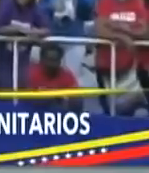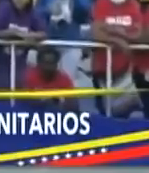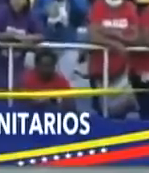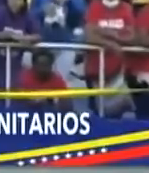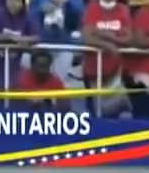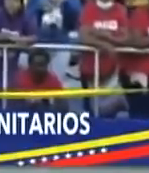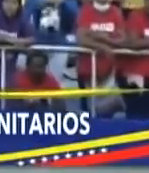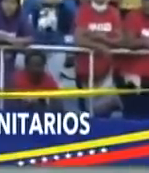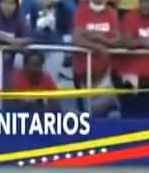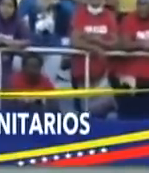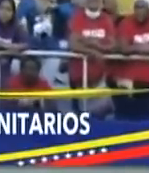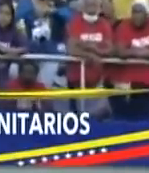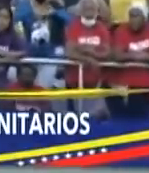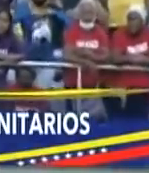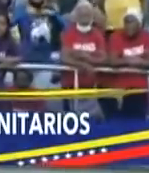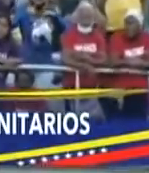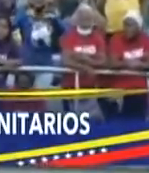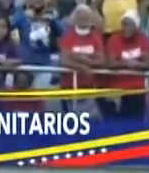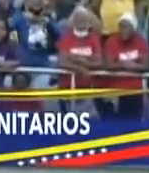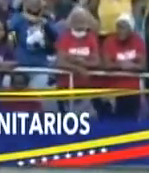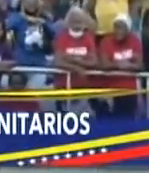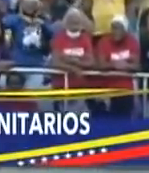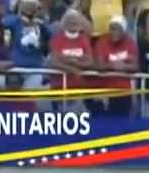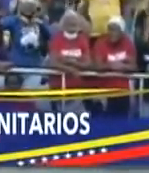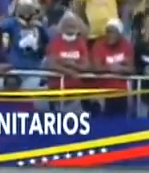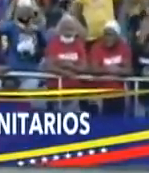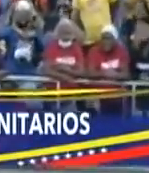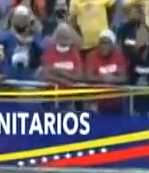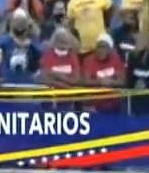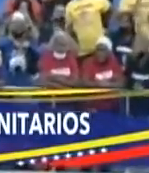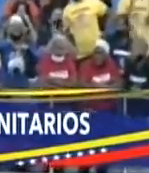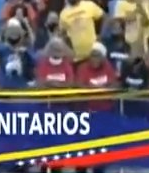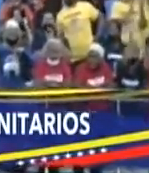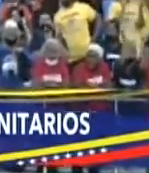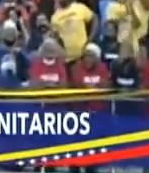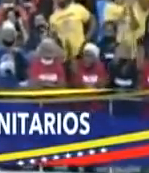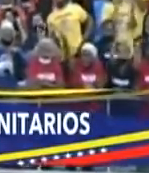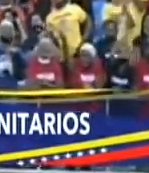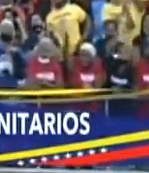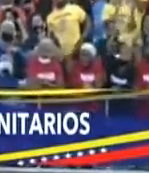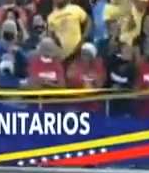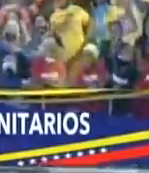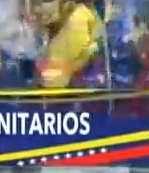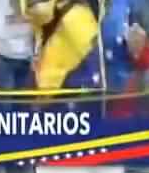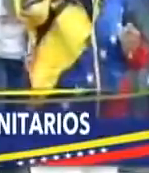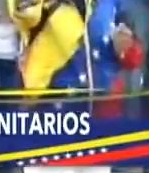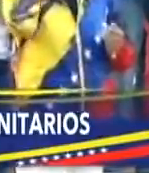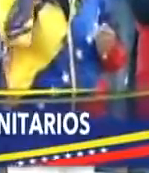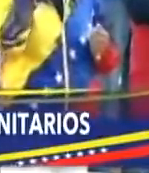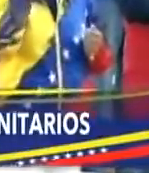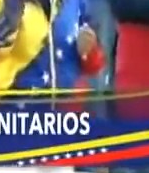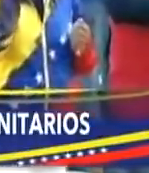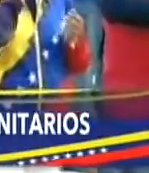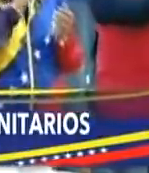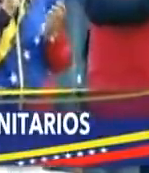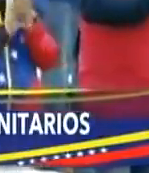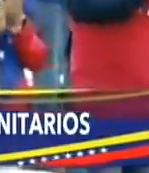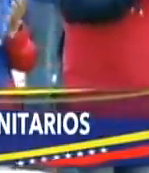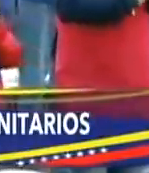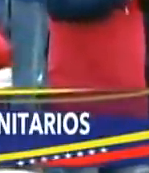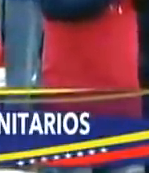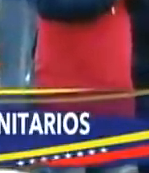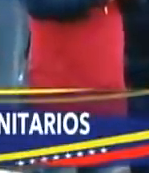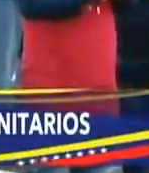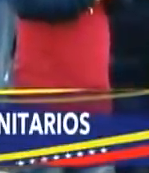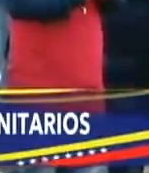consolidación del gobierno comunal, del gobierno comunitario, como se va a apreciar en el día de